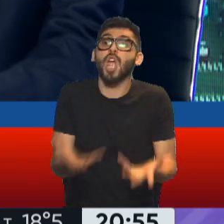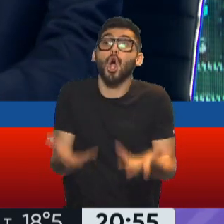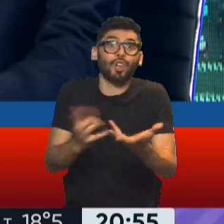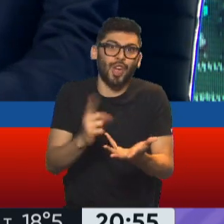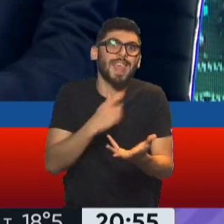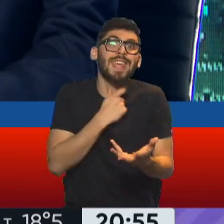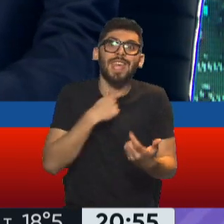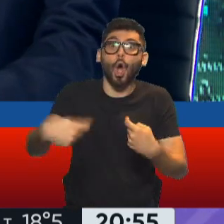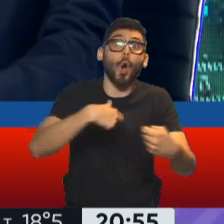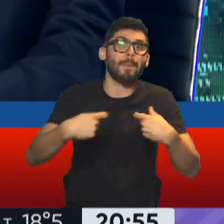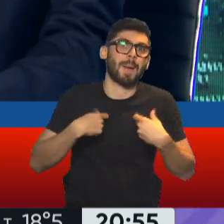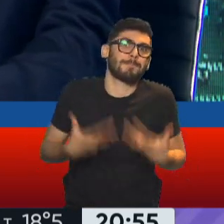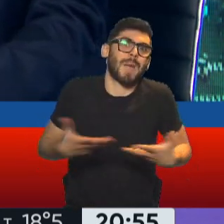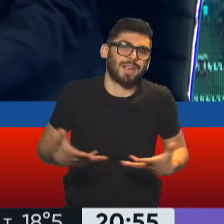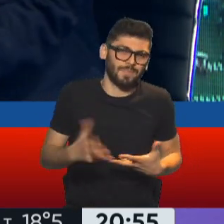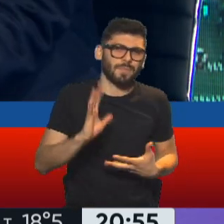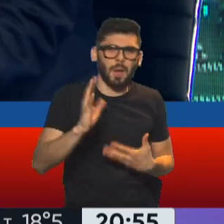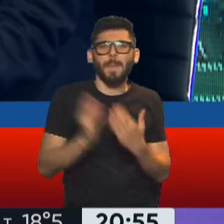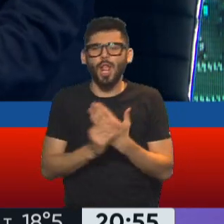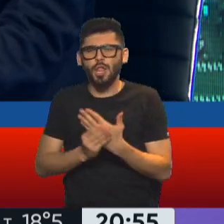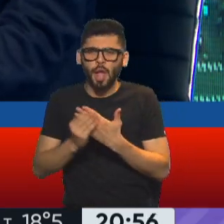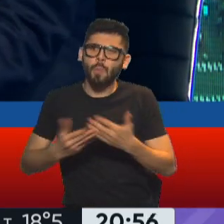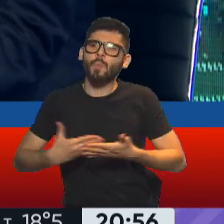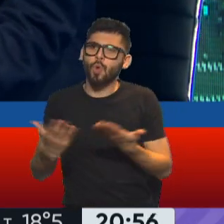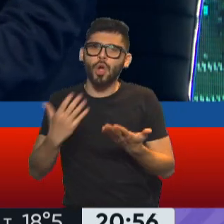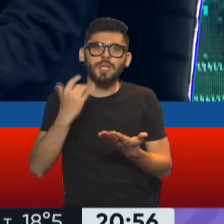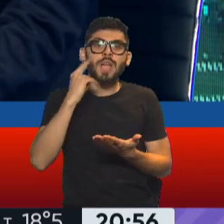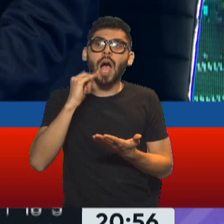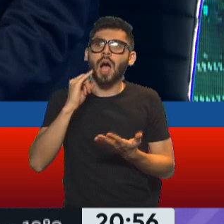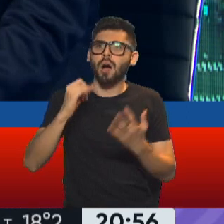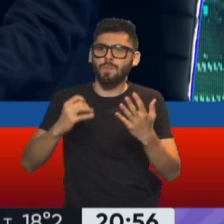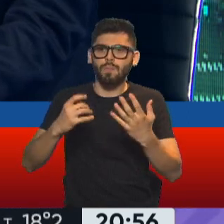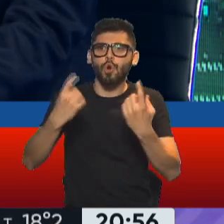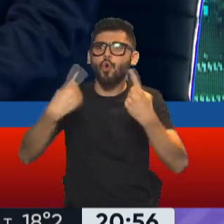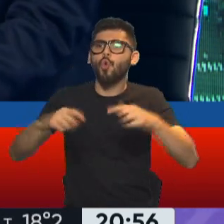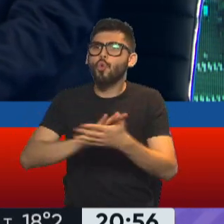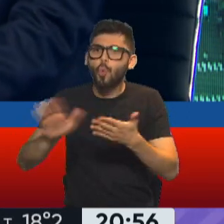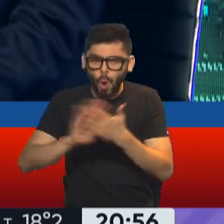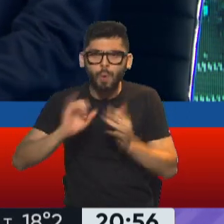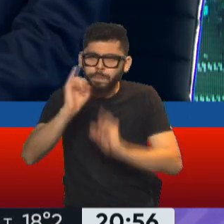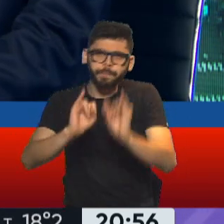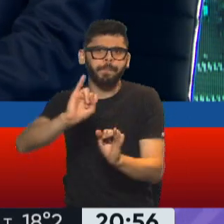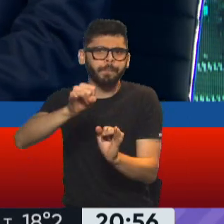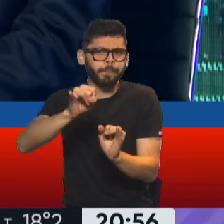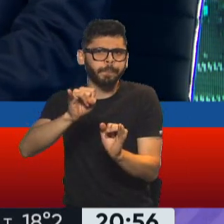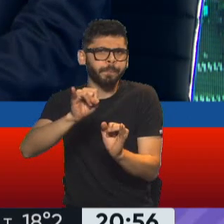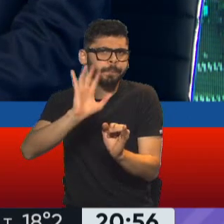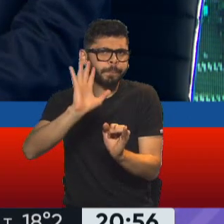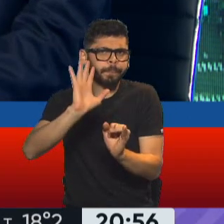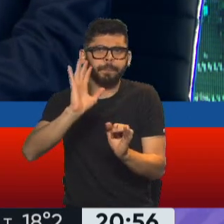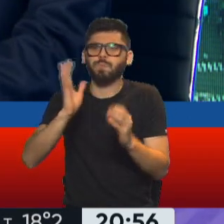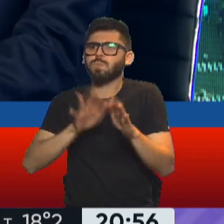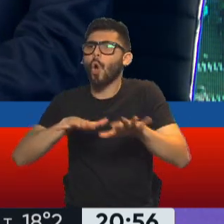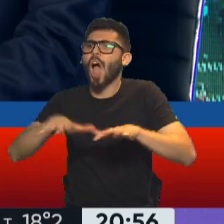lo que encontramos en el Ministerio en materia de obra pública. Ahora nos toca contarle a los argentinos cómo la obra pública es una señal muy